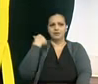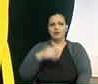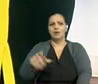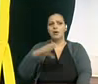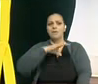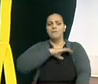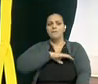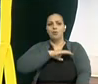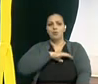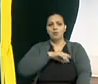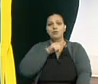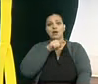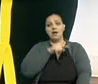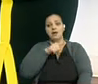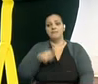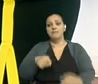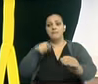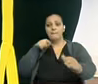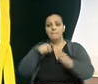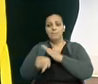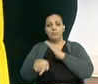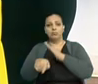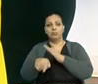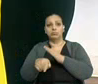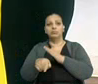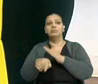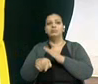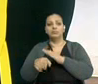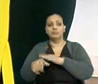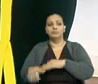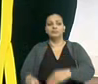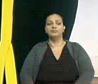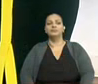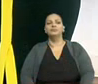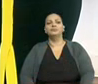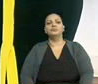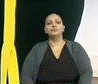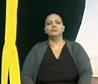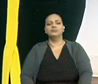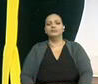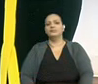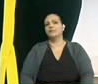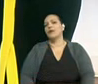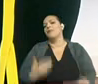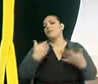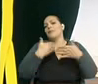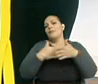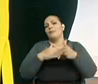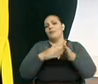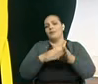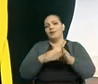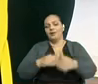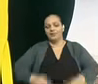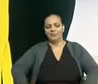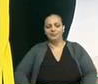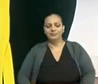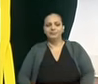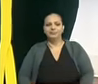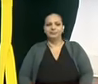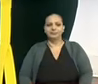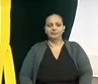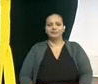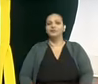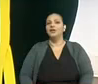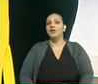Le quedaban 31 años. Esto es como cuando usted se saca un aparato electrónico y le dice, tiene que pagar 24